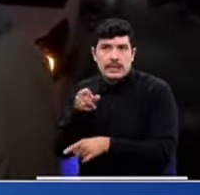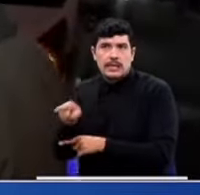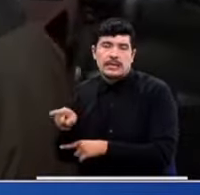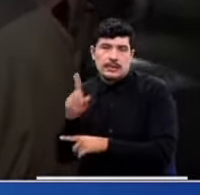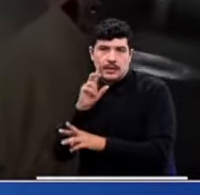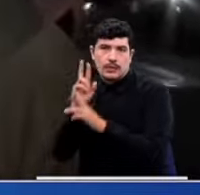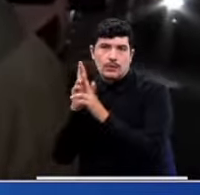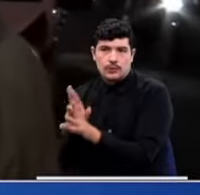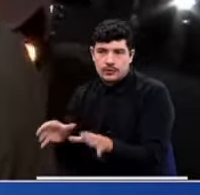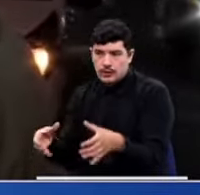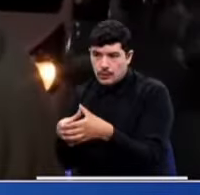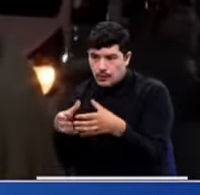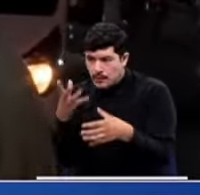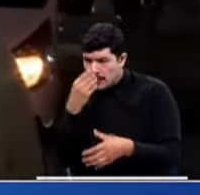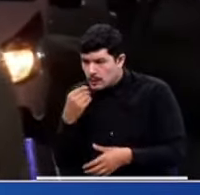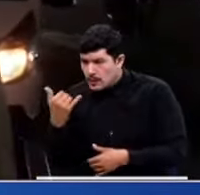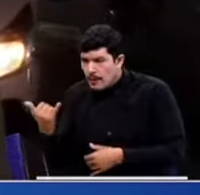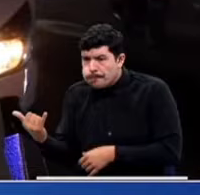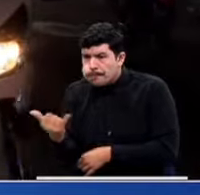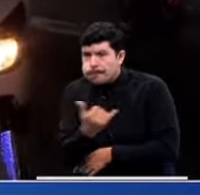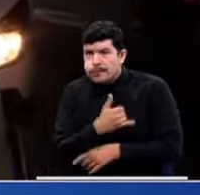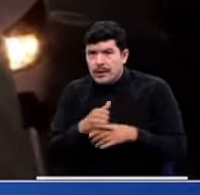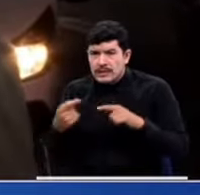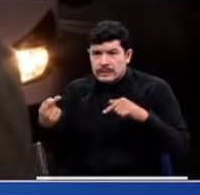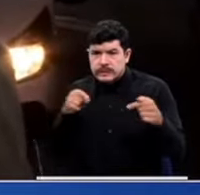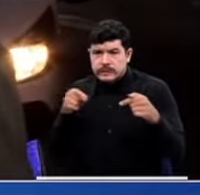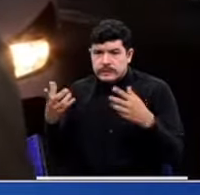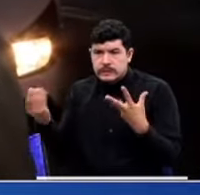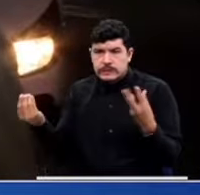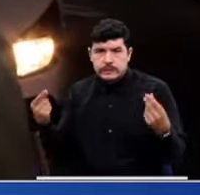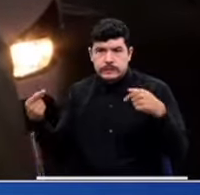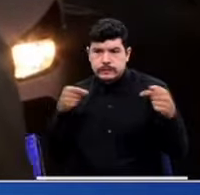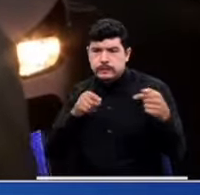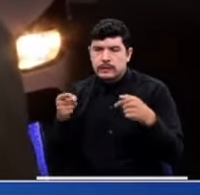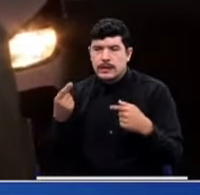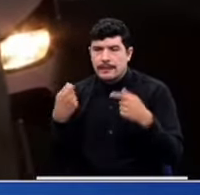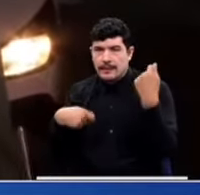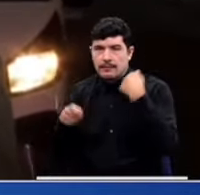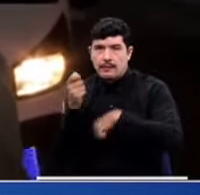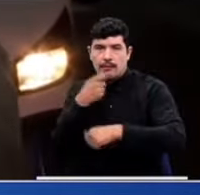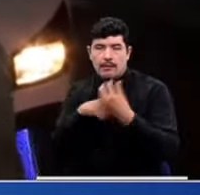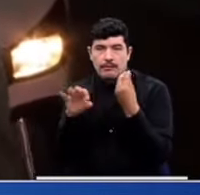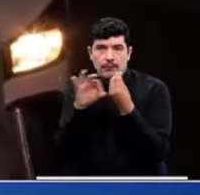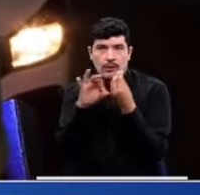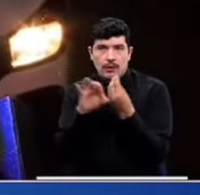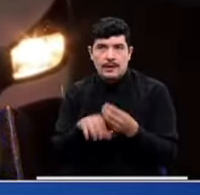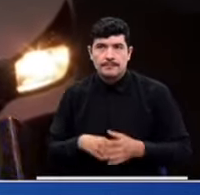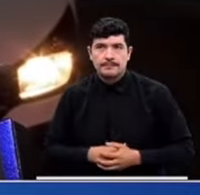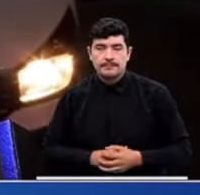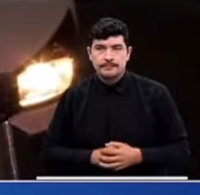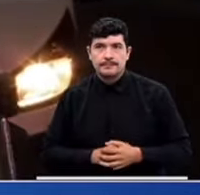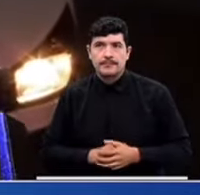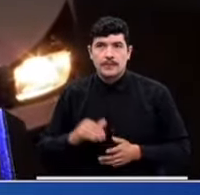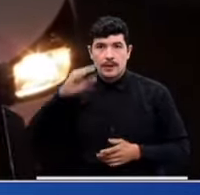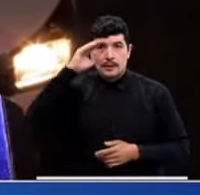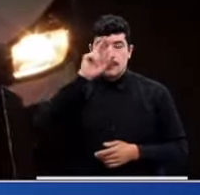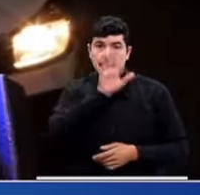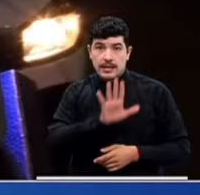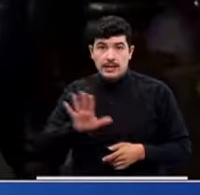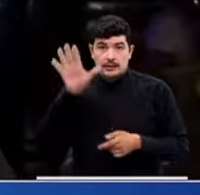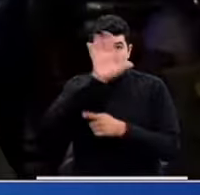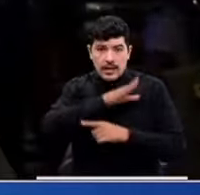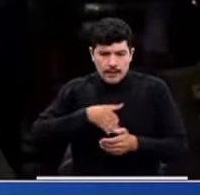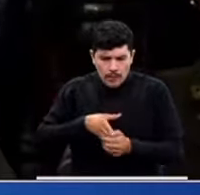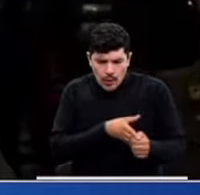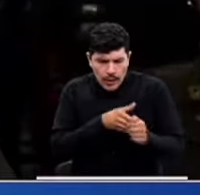bandas delincuenciales operan y se disputan la venta de estupefacientes. A través del nuevo modelo del servicio de policía orientado a